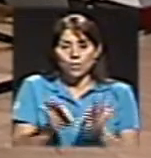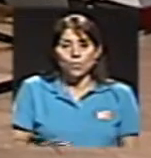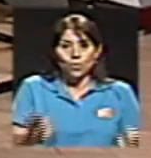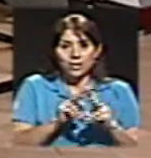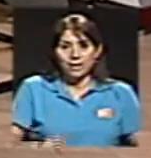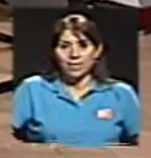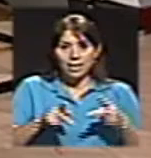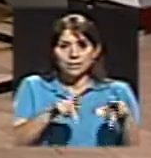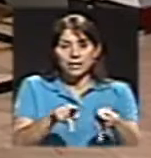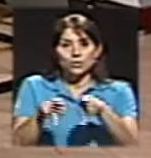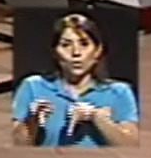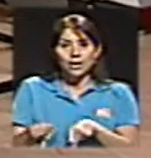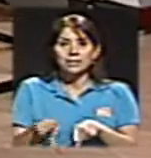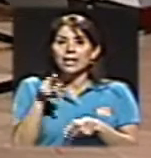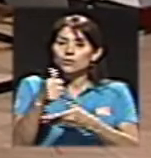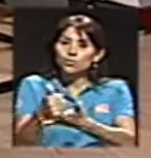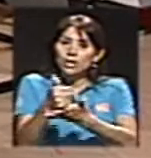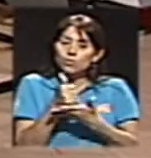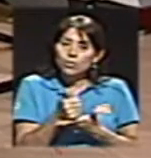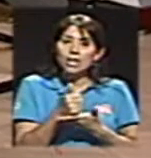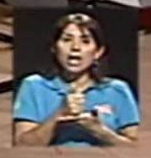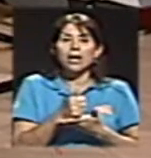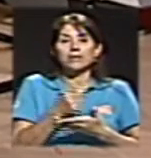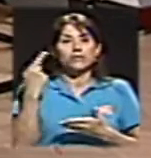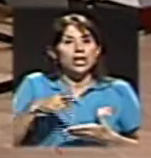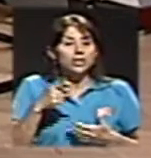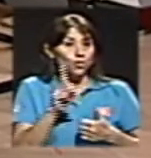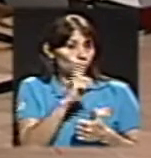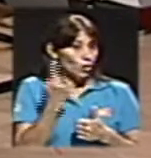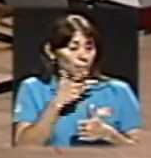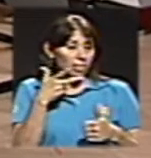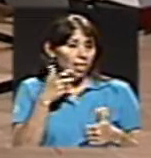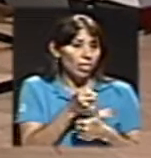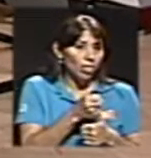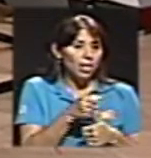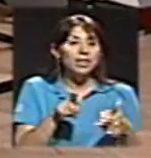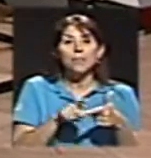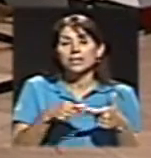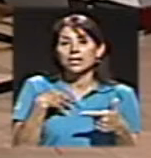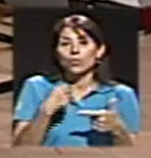Es decir, nos cubre riesgos no solo del automóvil, sino de salud, en algunos casos de desempleo,